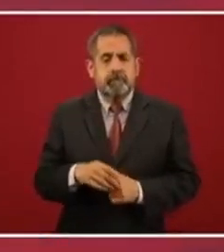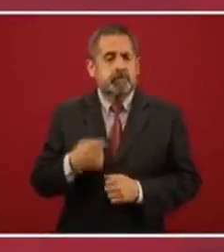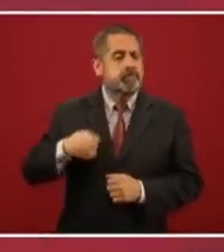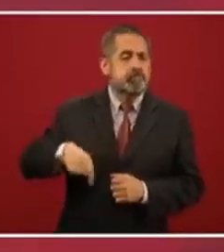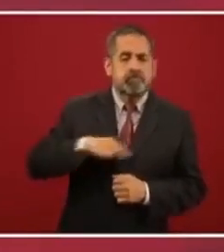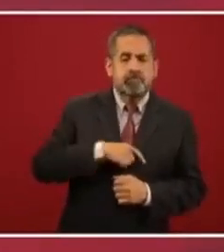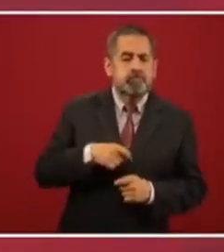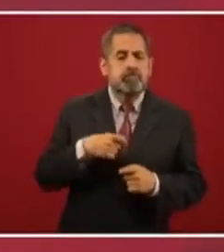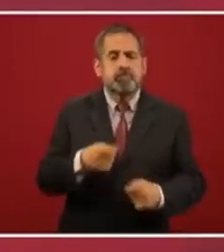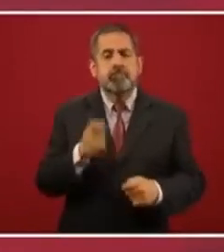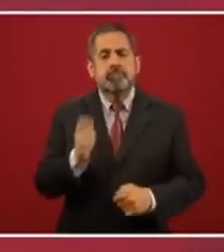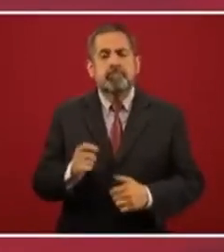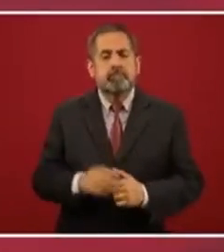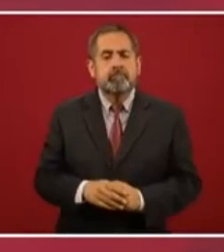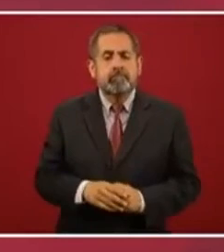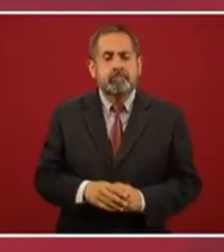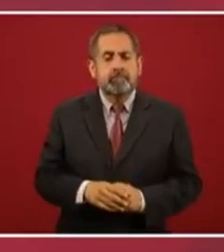otorgar